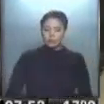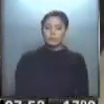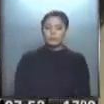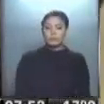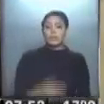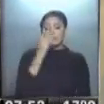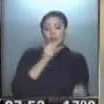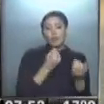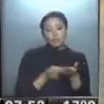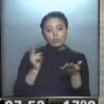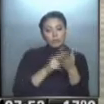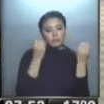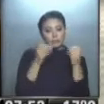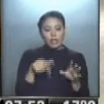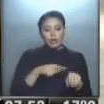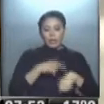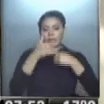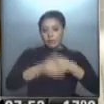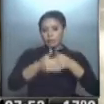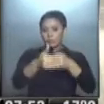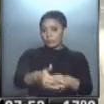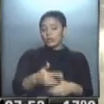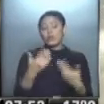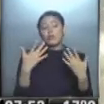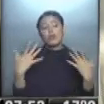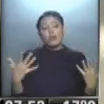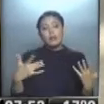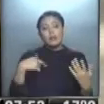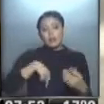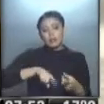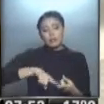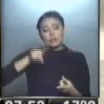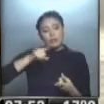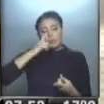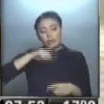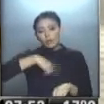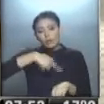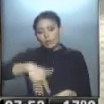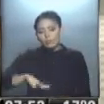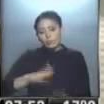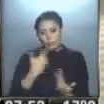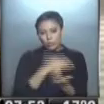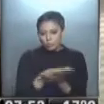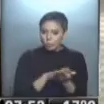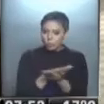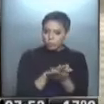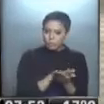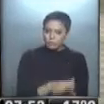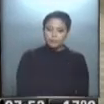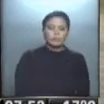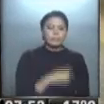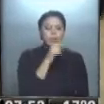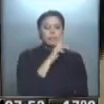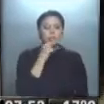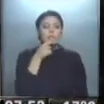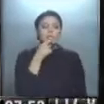y bueno, se reanudó el servicio, ahora está con demora y esperemos que en el transcurrir del día se solucione este problemita de la demora, ¿no? Cuando